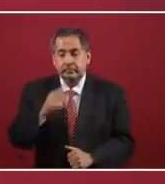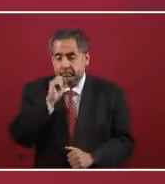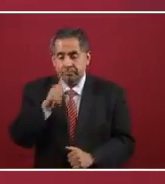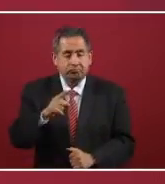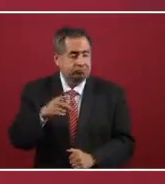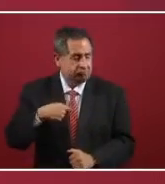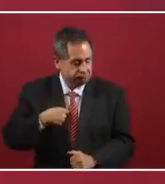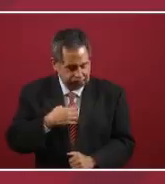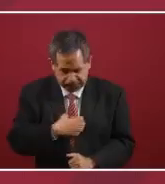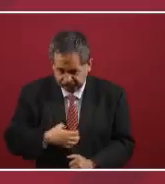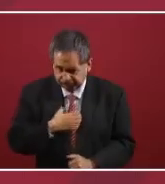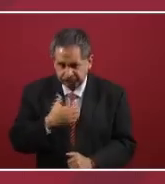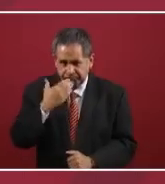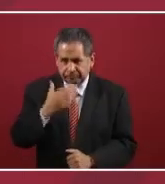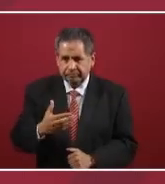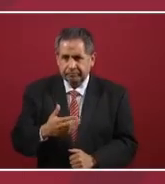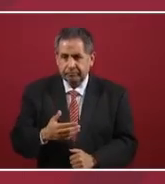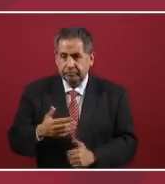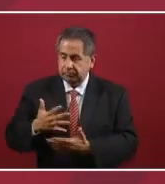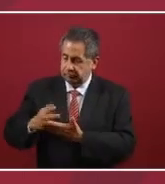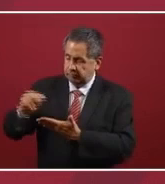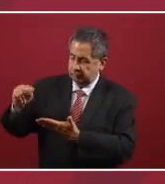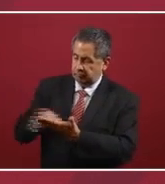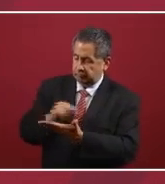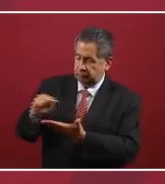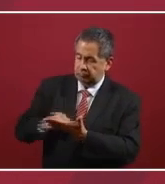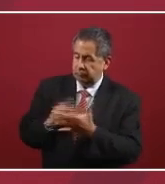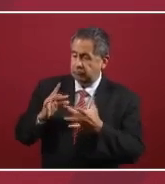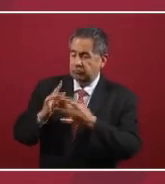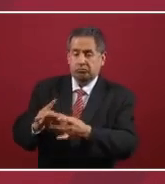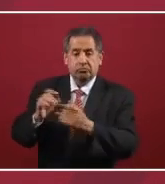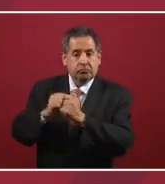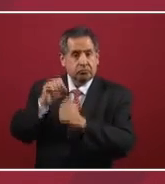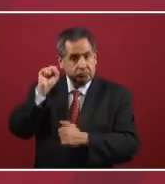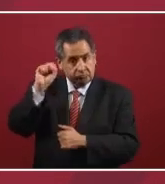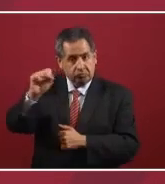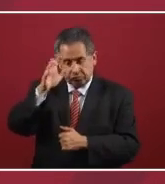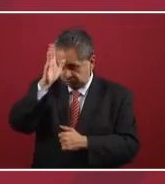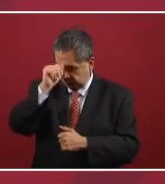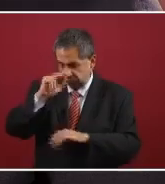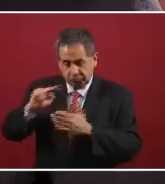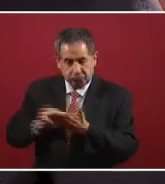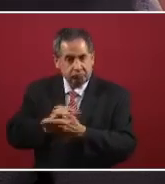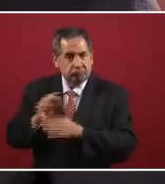celebro que se haya firmado este acuerdo.